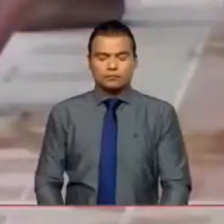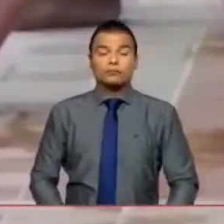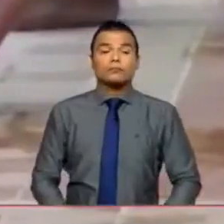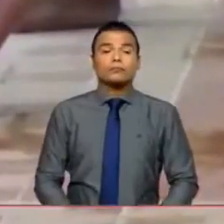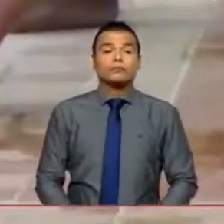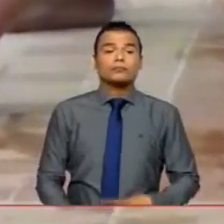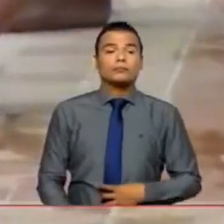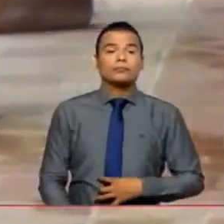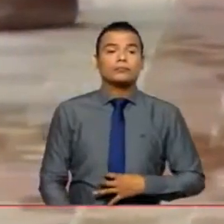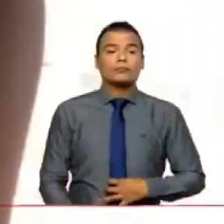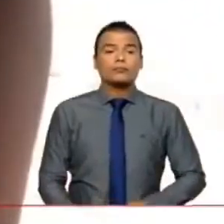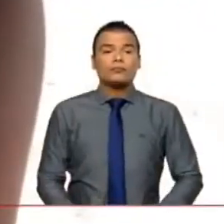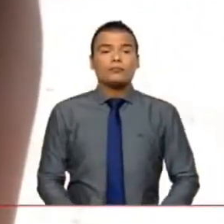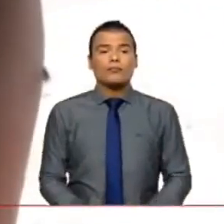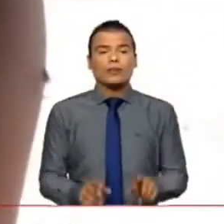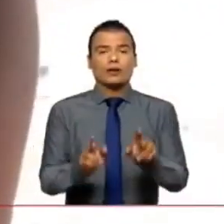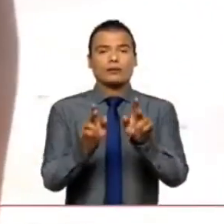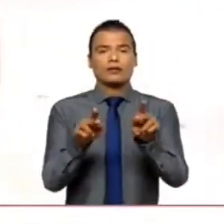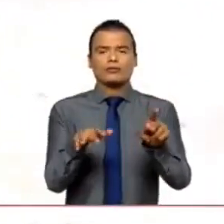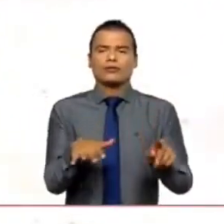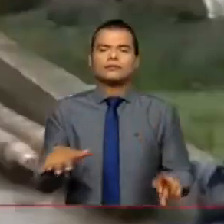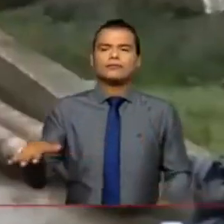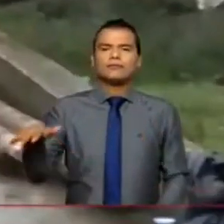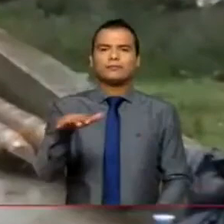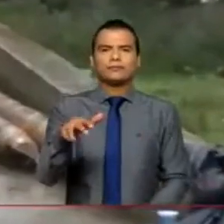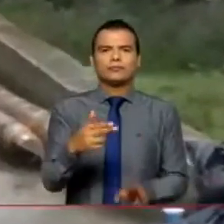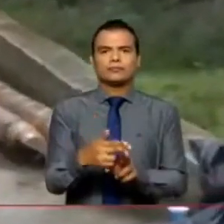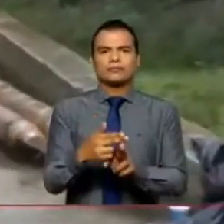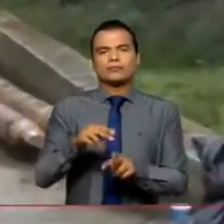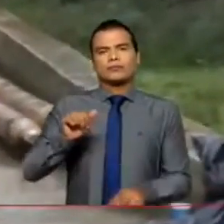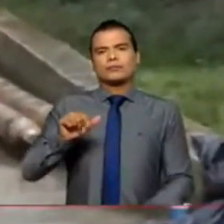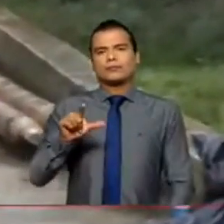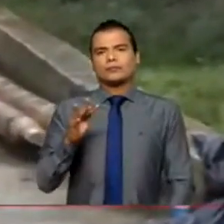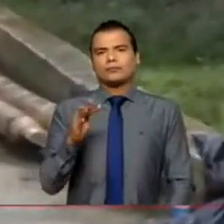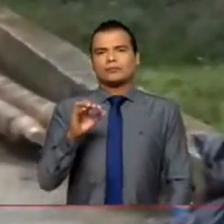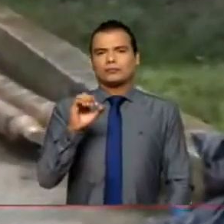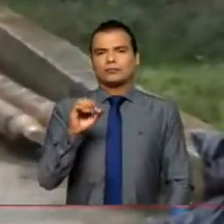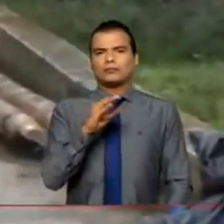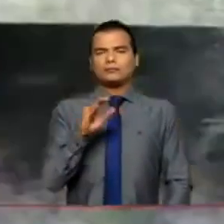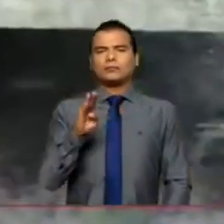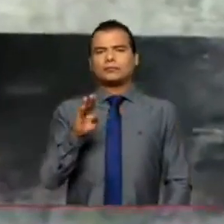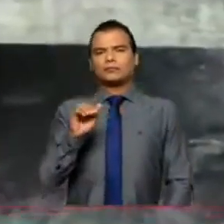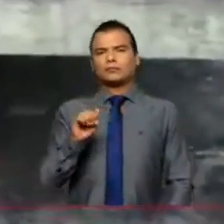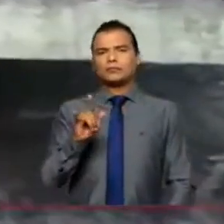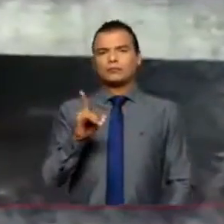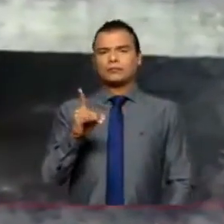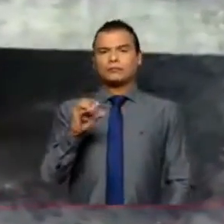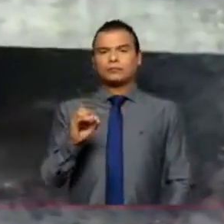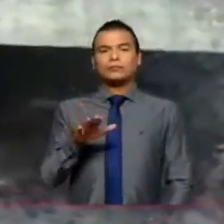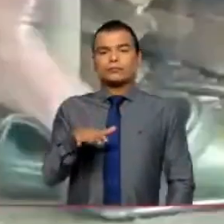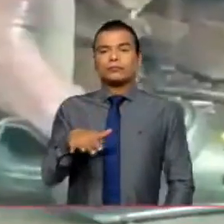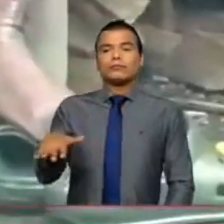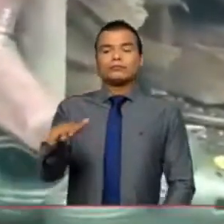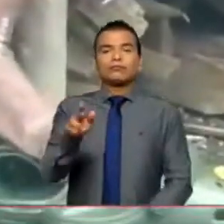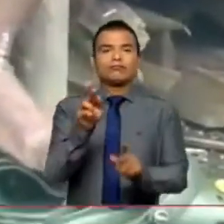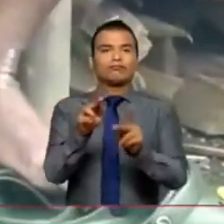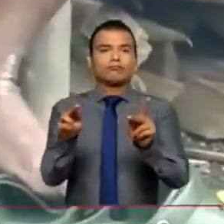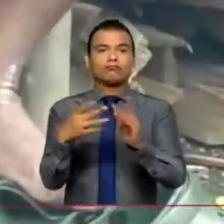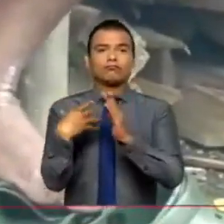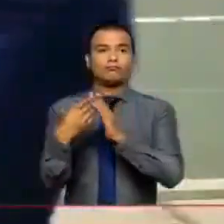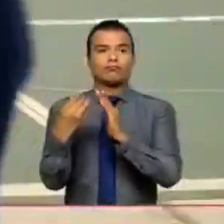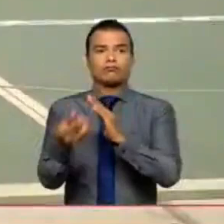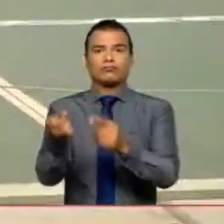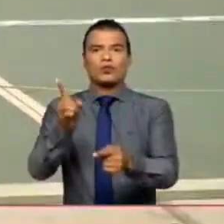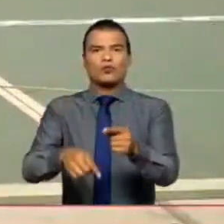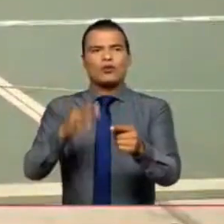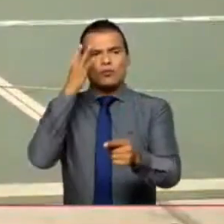Por lo menos el 40% de los habitantes del Alto Baudó se encuentran confinados, debido al temor que genera la presencia del ELN en la zona. Y